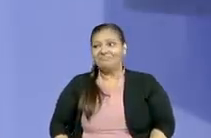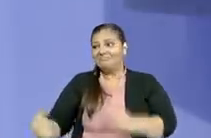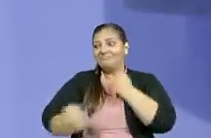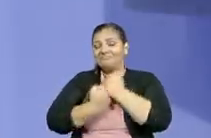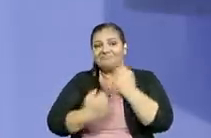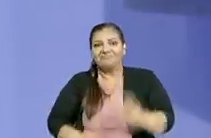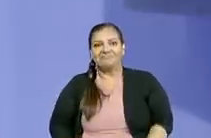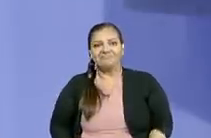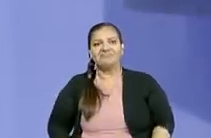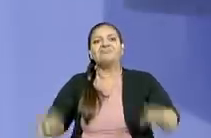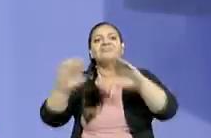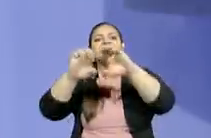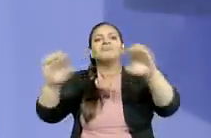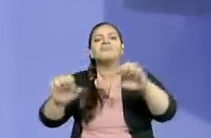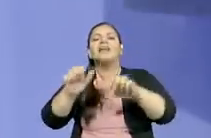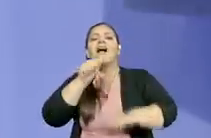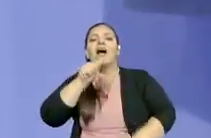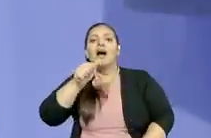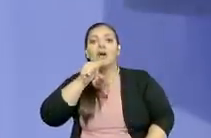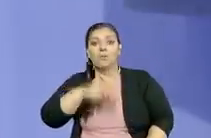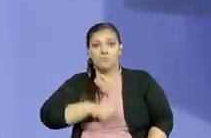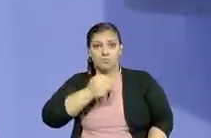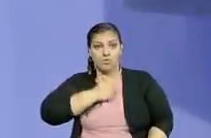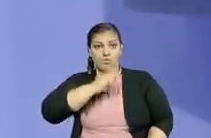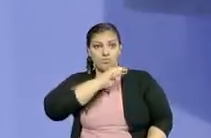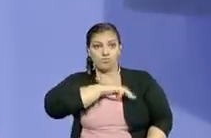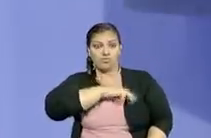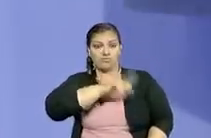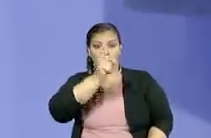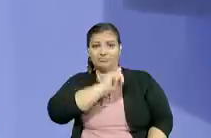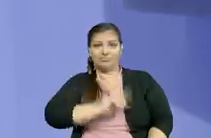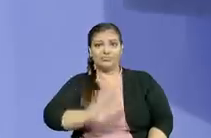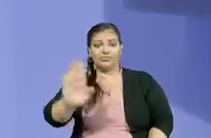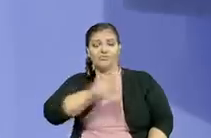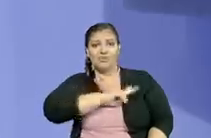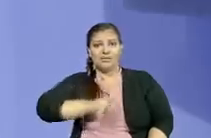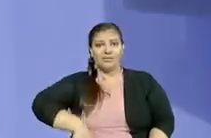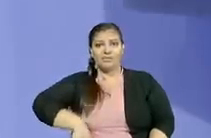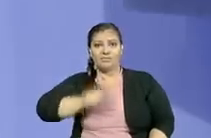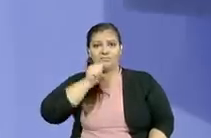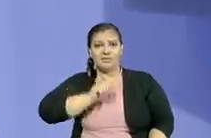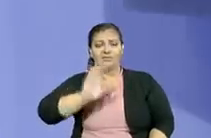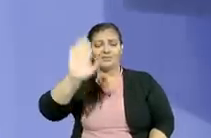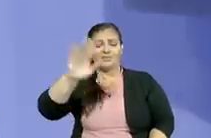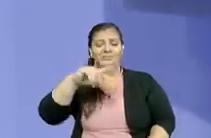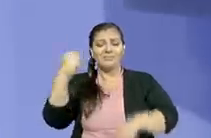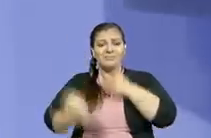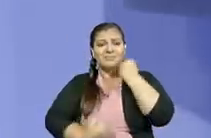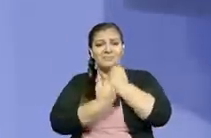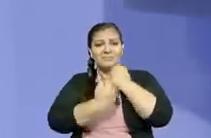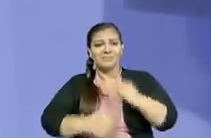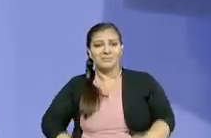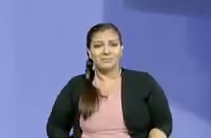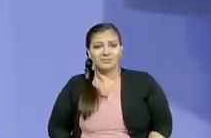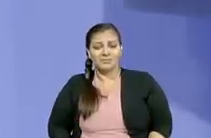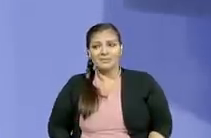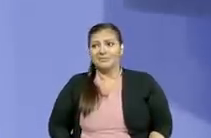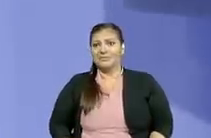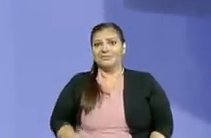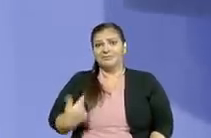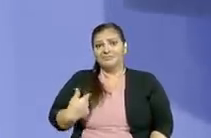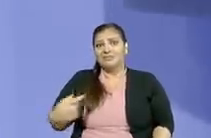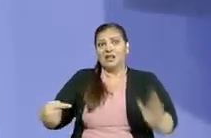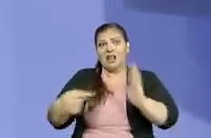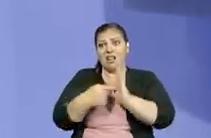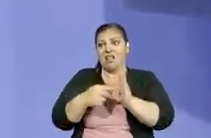el alcantarillado, interviene la empresa privada como concesionaria. En el aeropuerto, interviene la empresa privada como concesionaria.